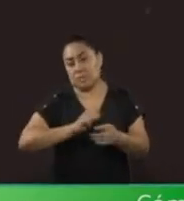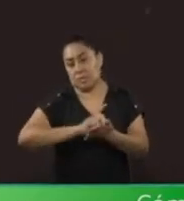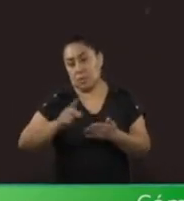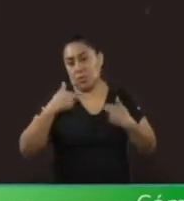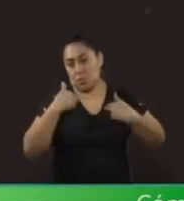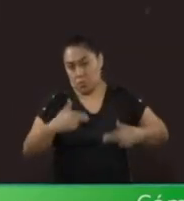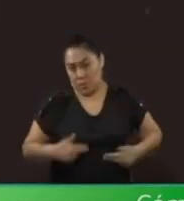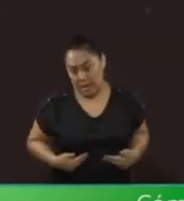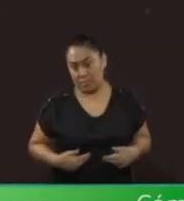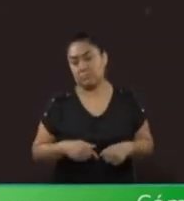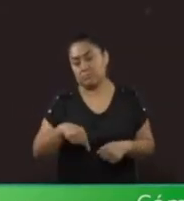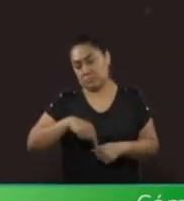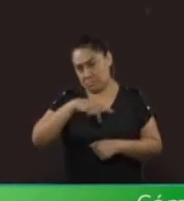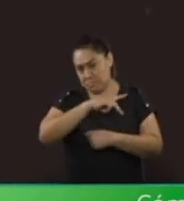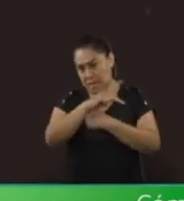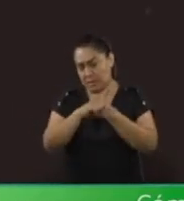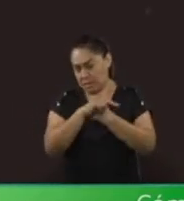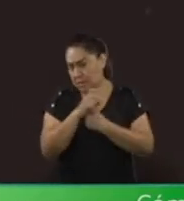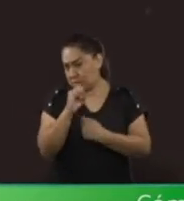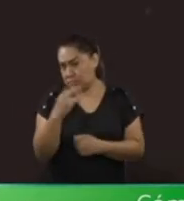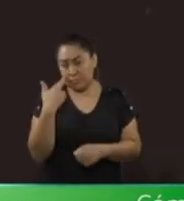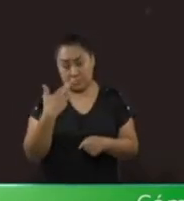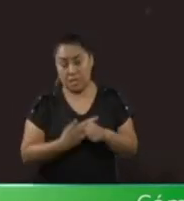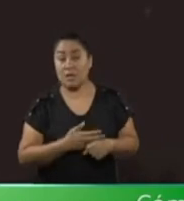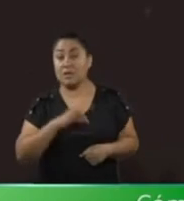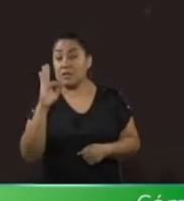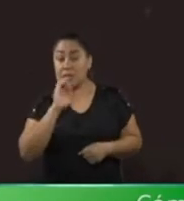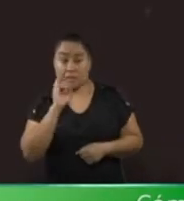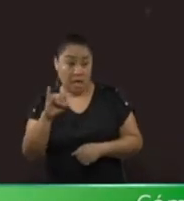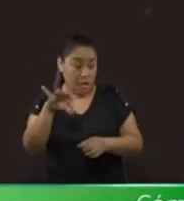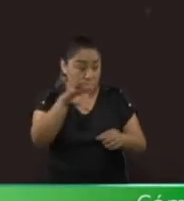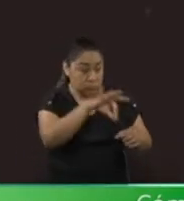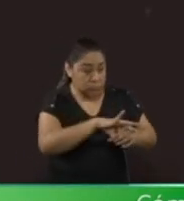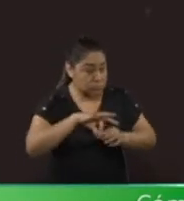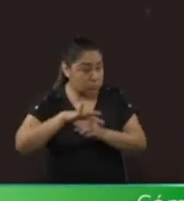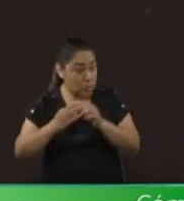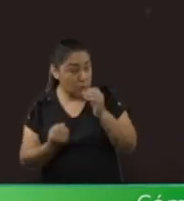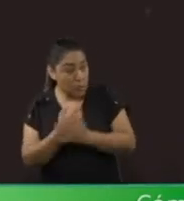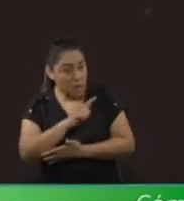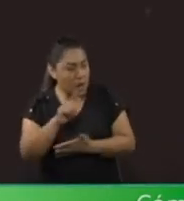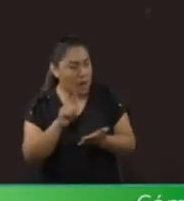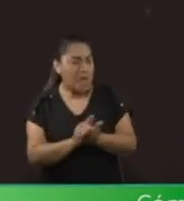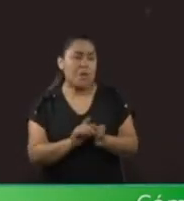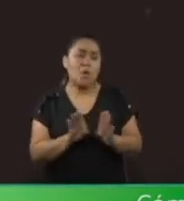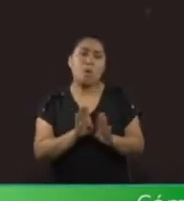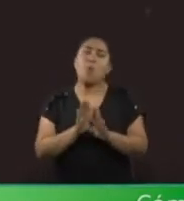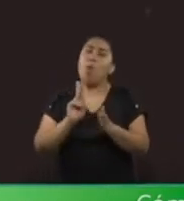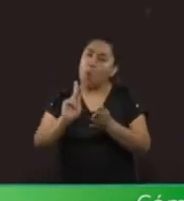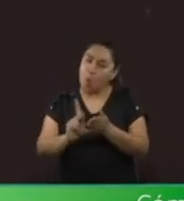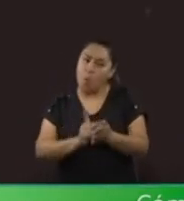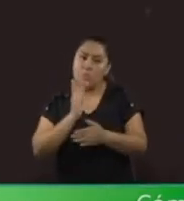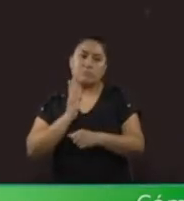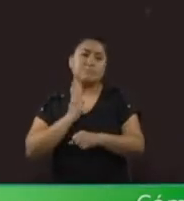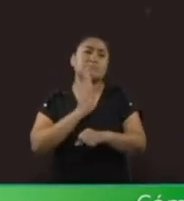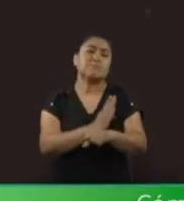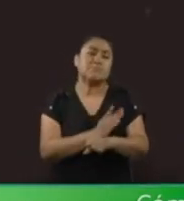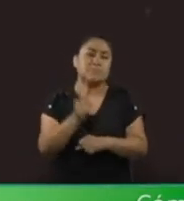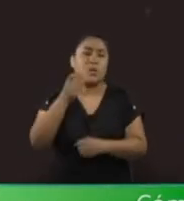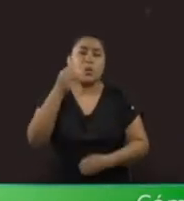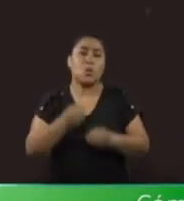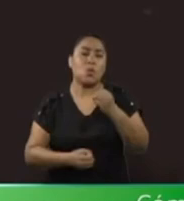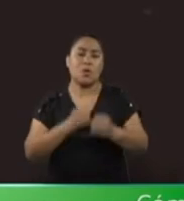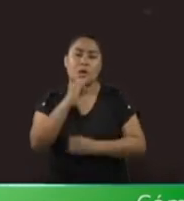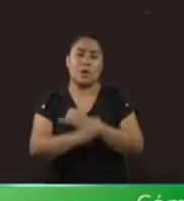nos comprometimos a cumplir. Aprobar esta reforma es condenar al Estado mexicano a que sea sancionado por la Corte Interamericana de